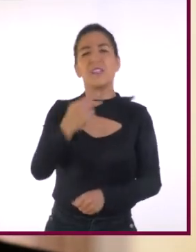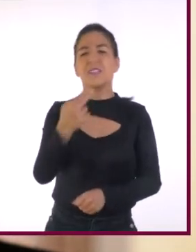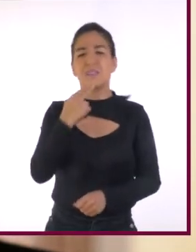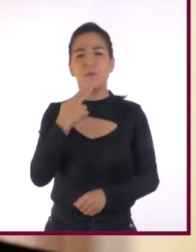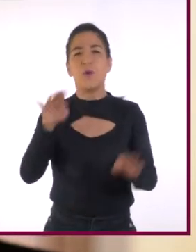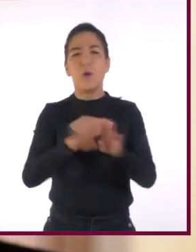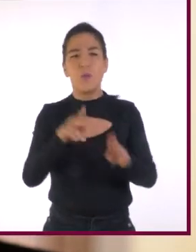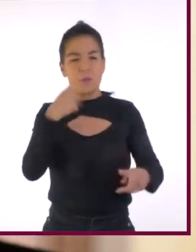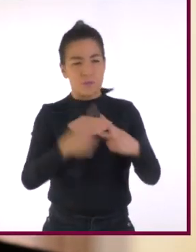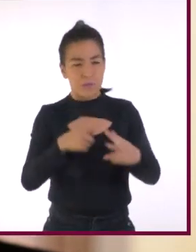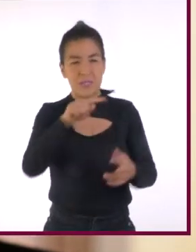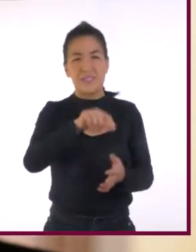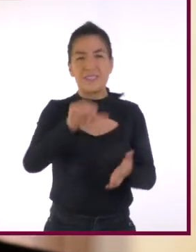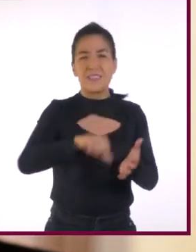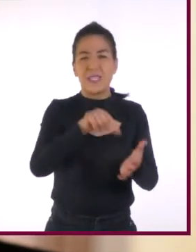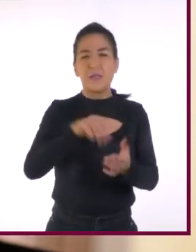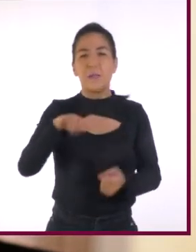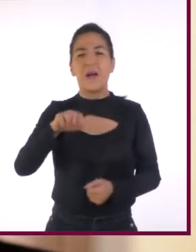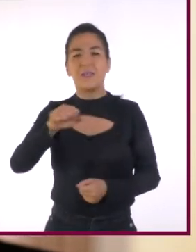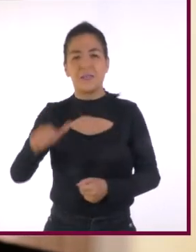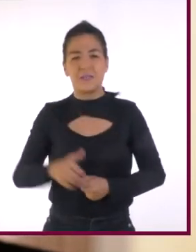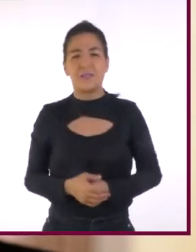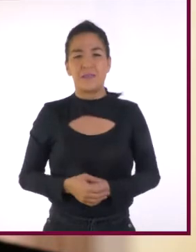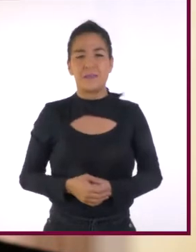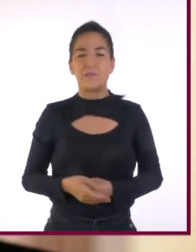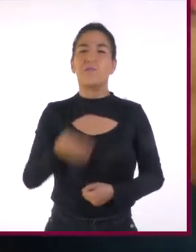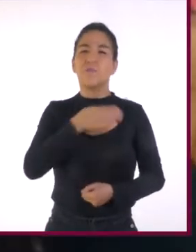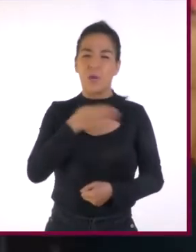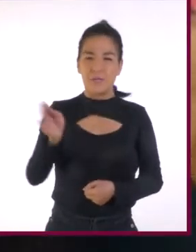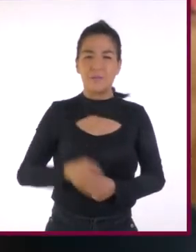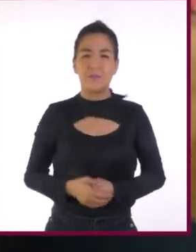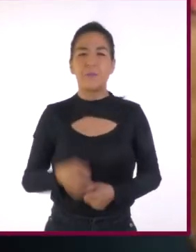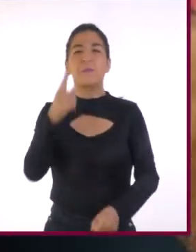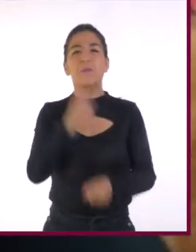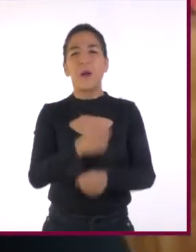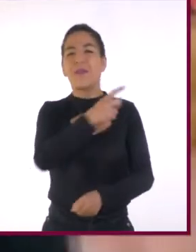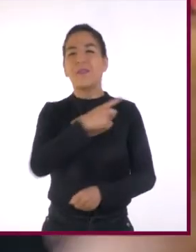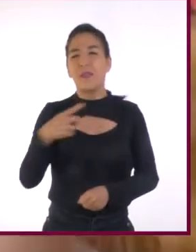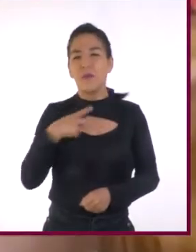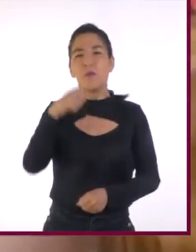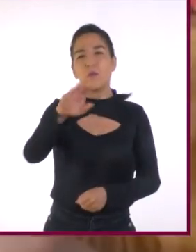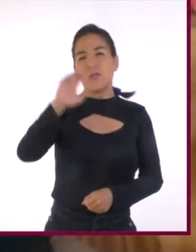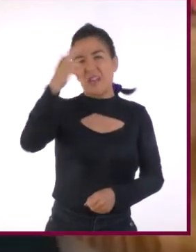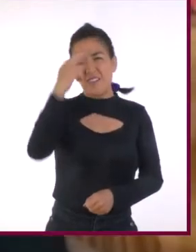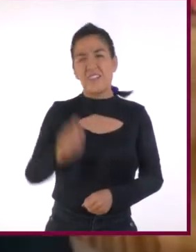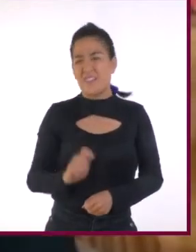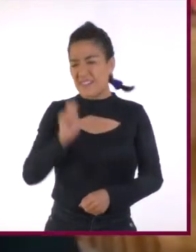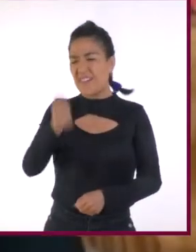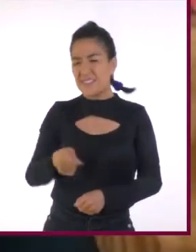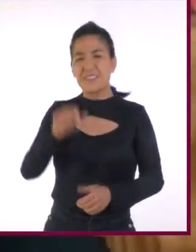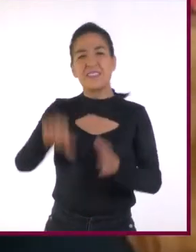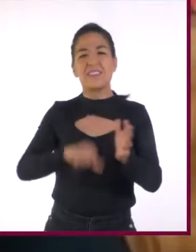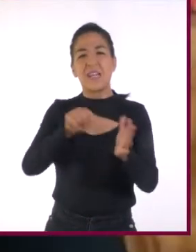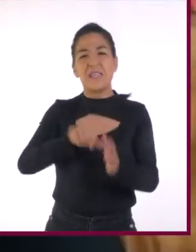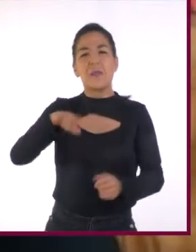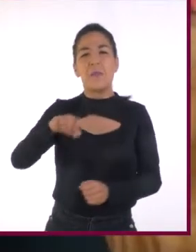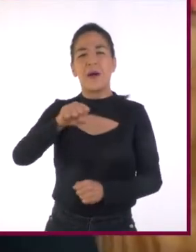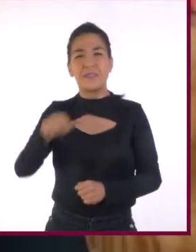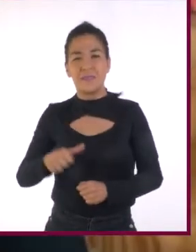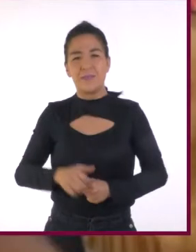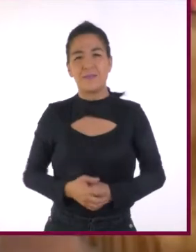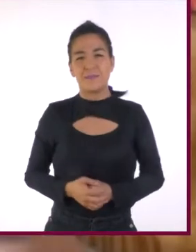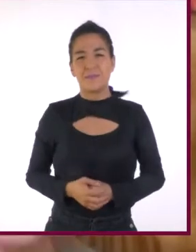es, ¿de qué nos sirve poder calcular el centro de masa de un objeto? Bueno, primero tenemos que recordar exactamente qué es el centro de